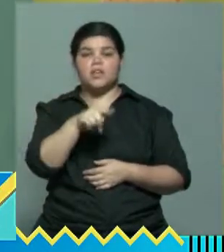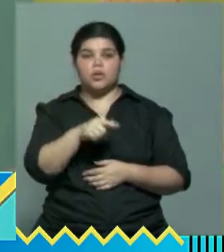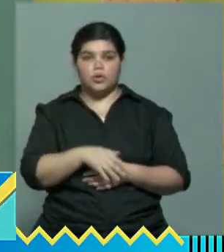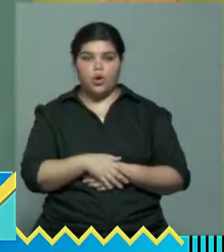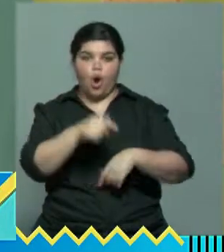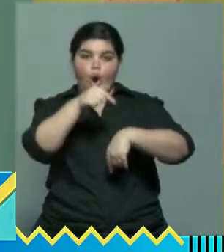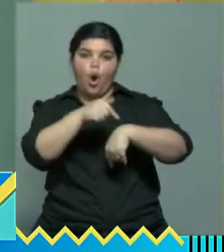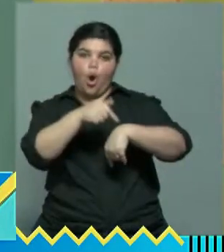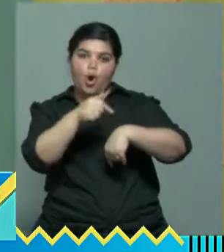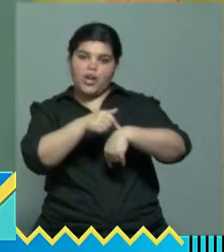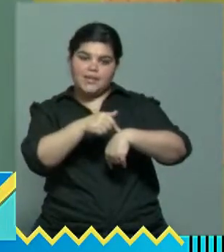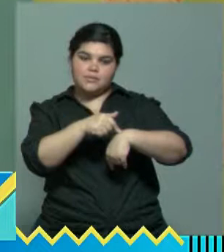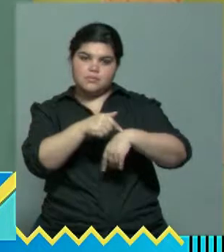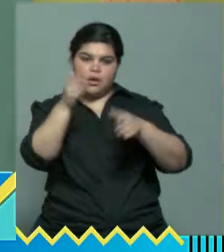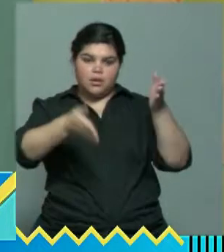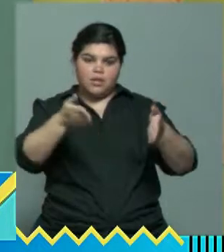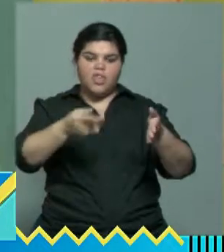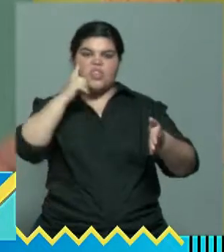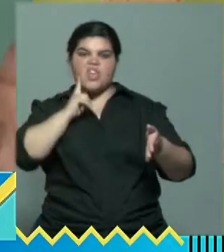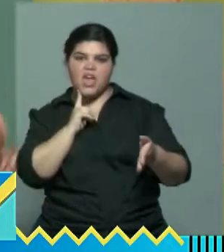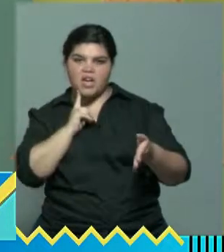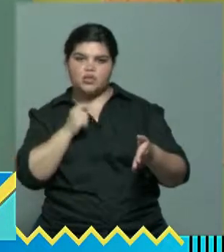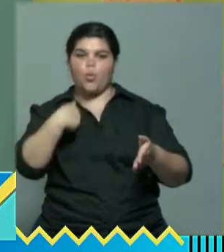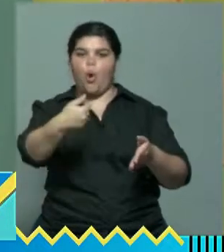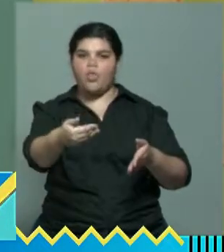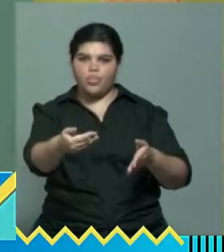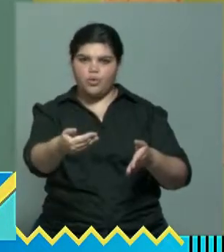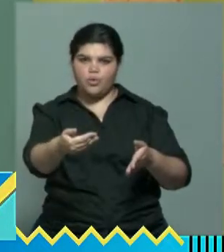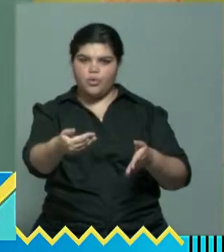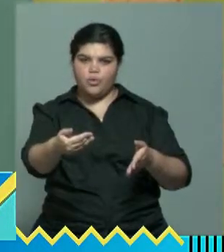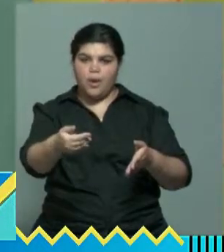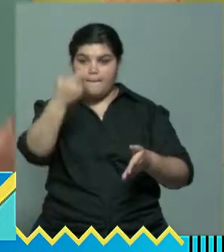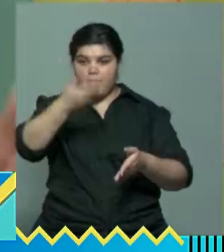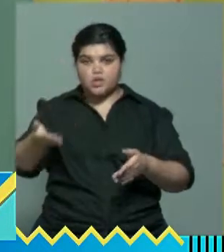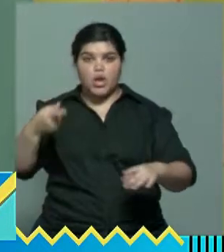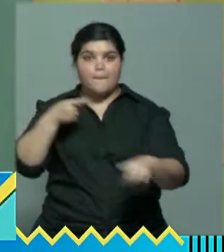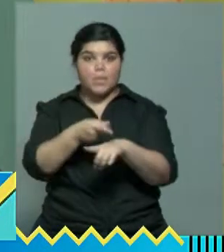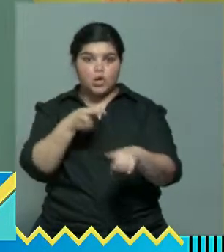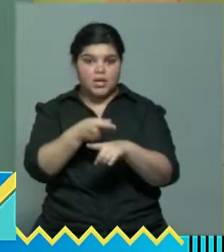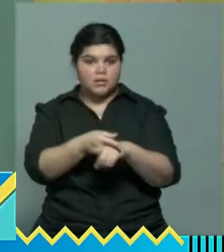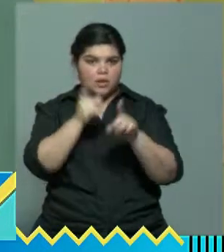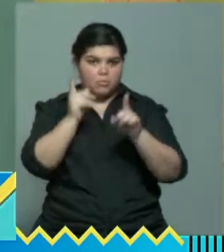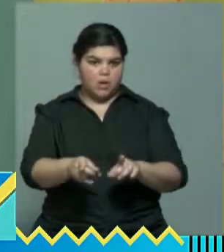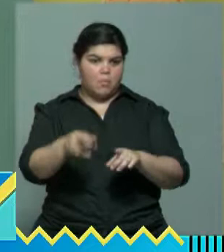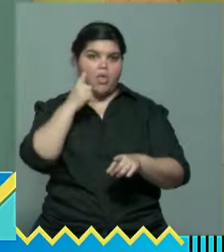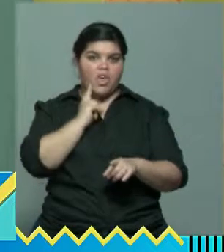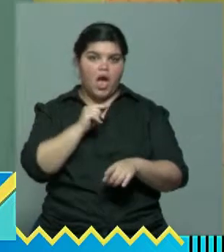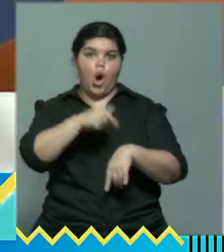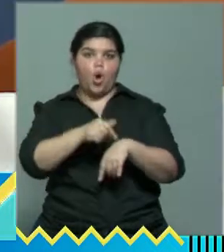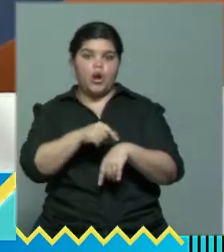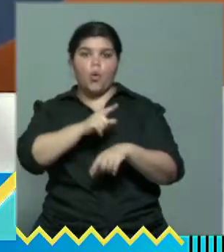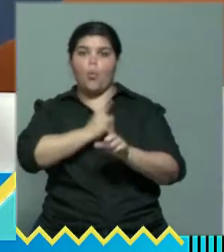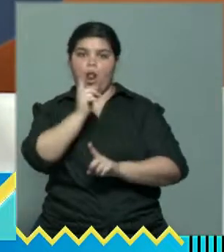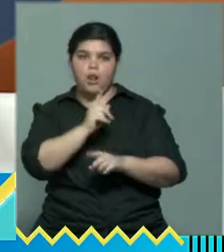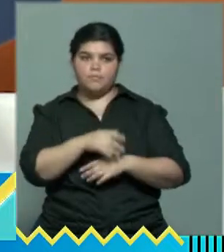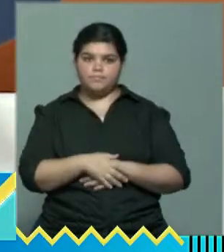horario determinado, en días determinados, donde todo el que protestaba que fuera lo hiciera de la manera que quisiera. Bien. Yo